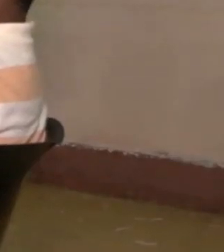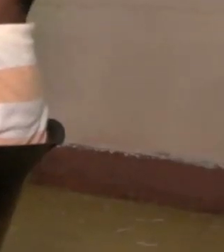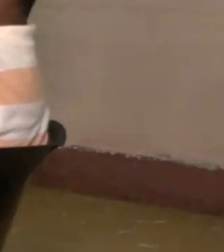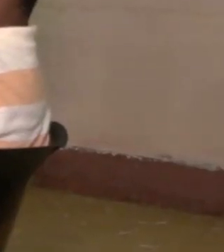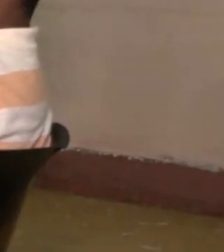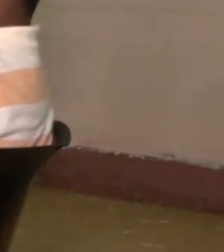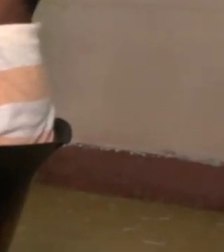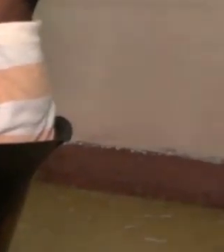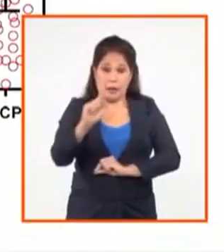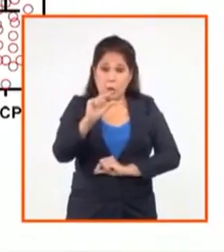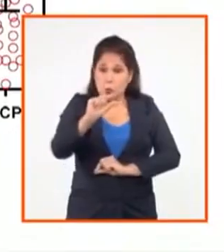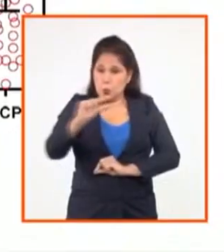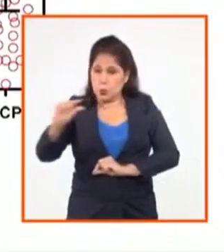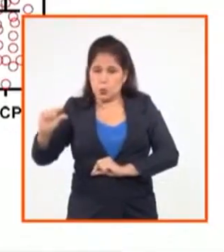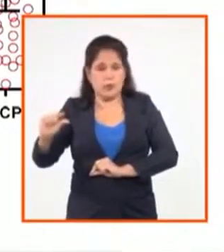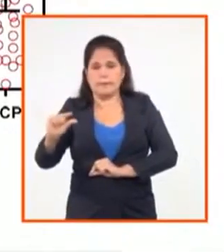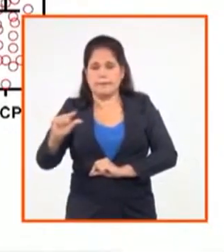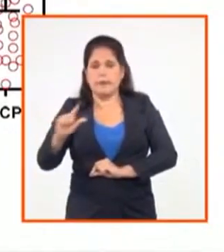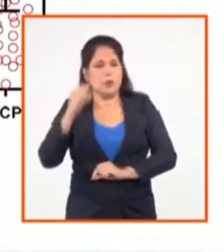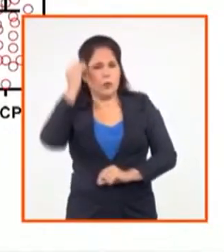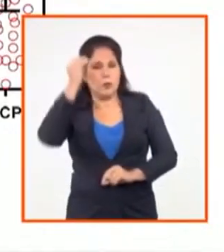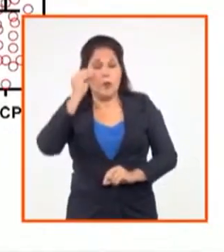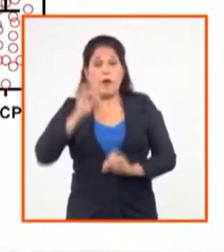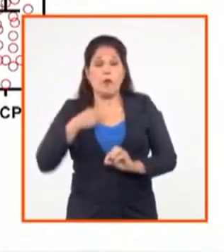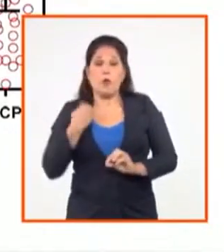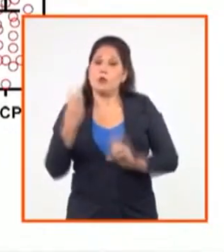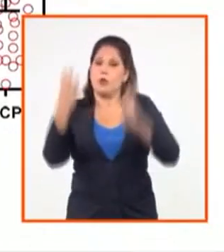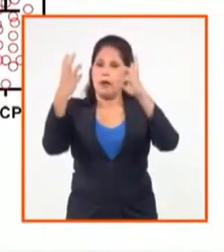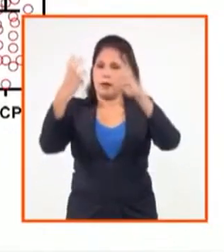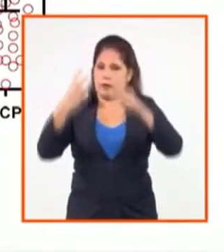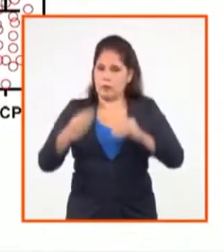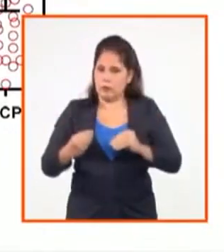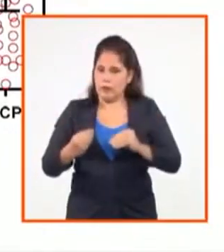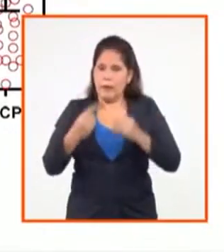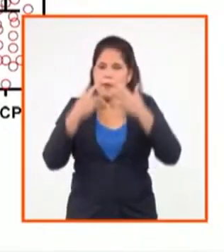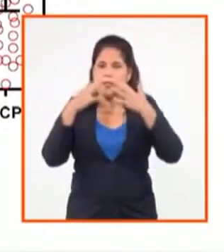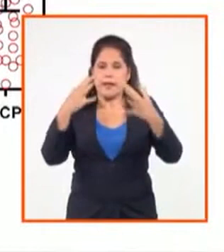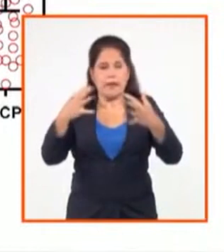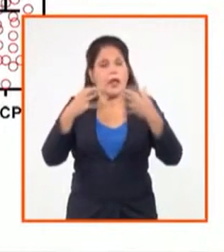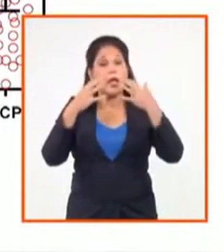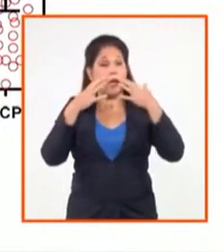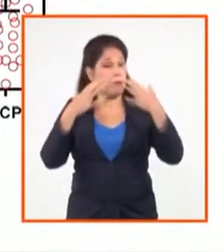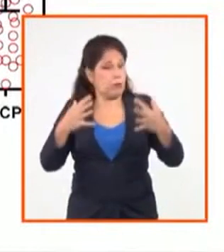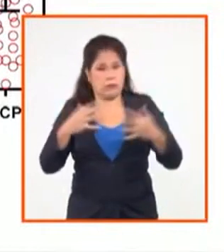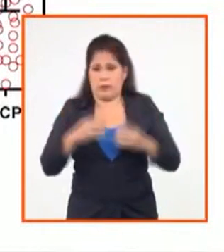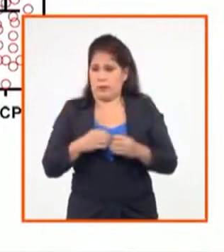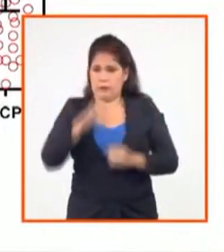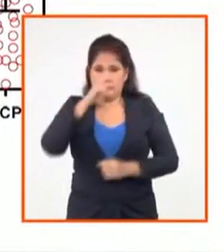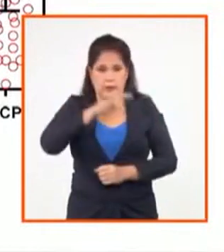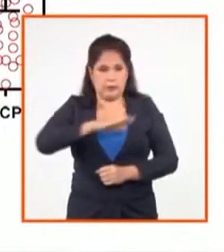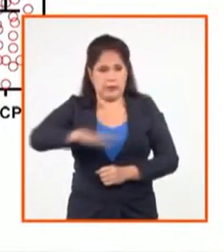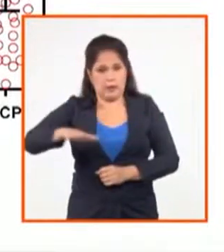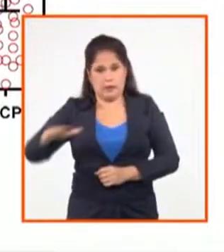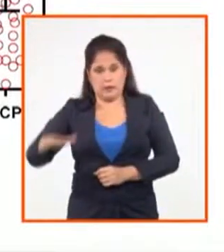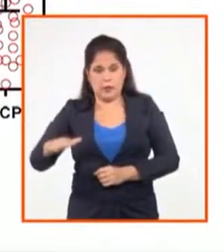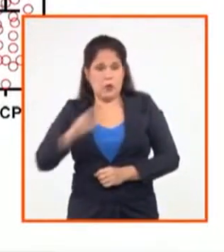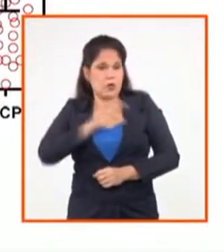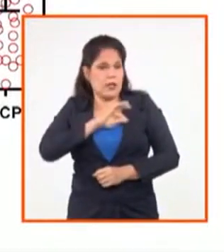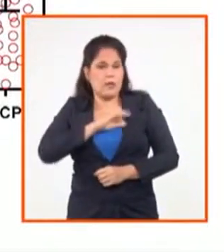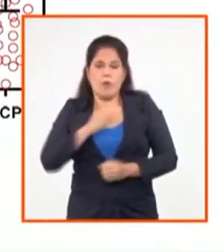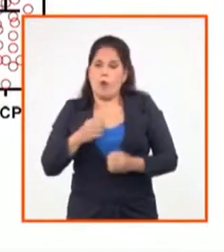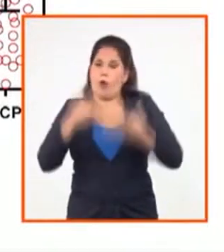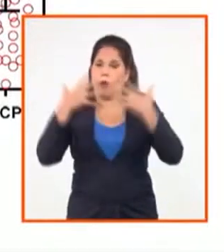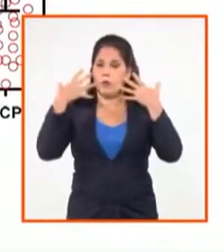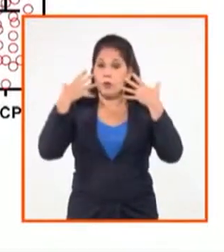nosotros tenemos un resultado realmente que pudiéramos catalogar prácticamente espectacular en los niños. O sea, estamos hablando que a la